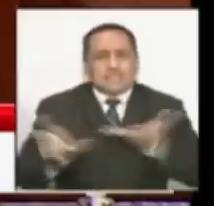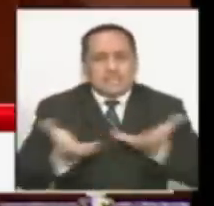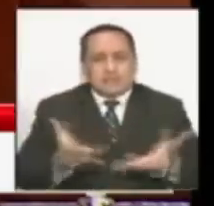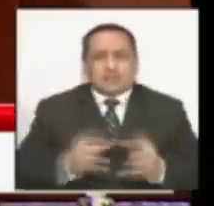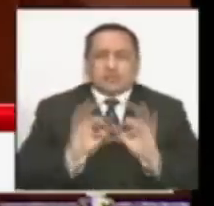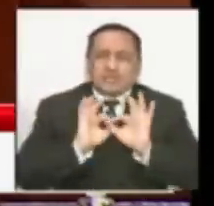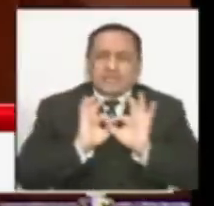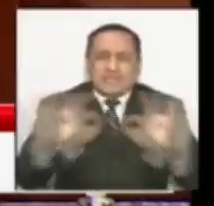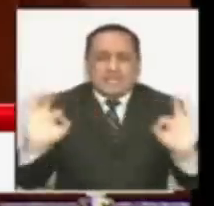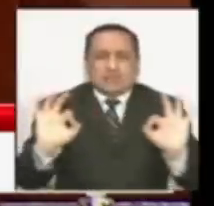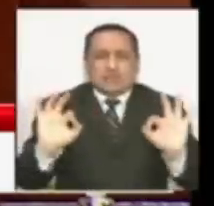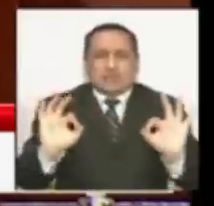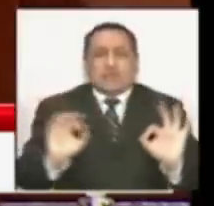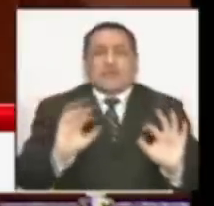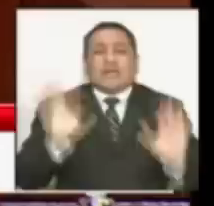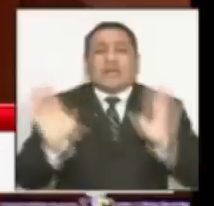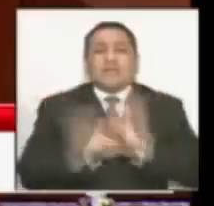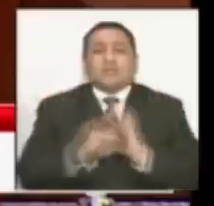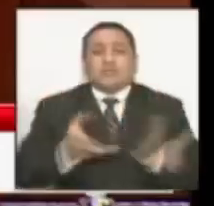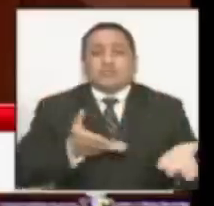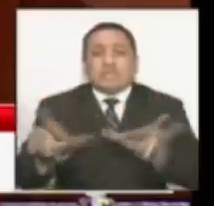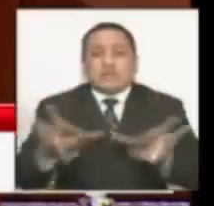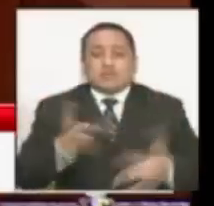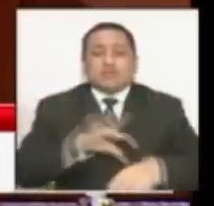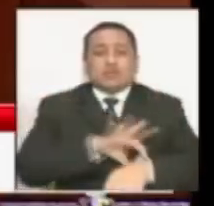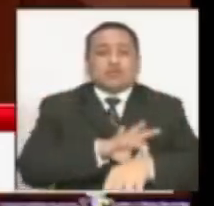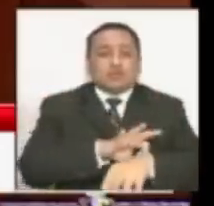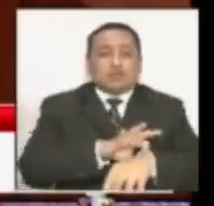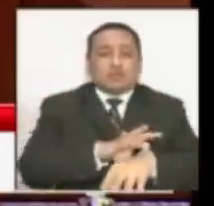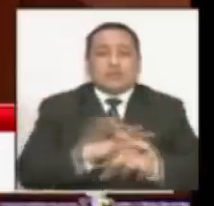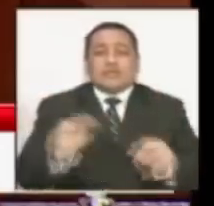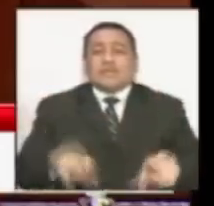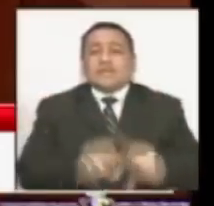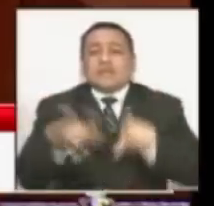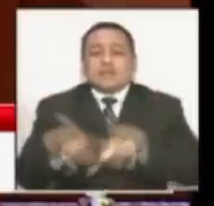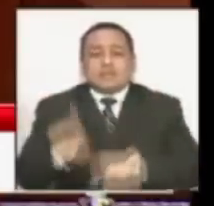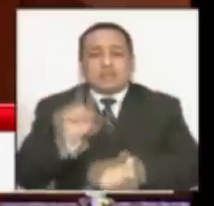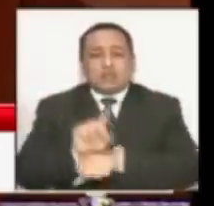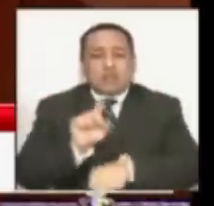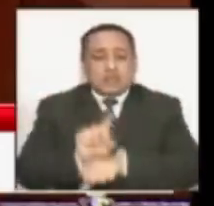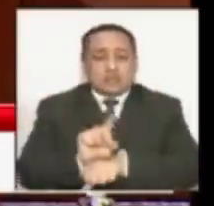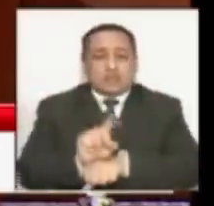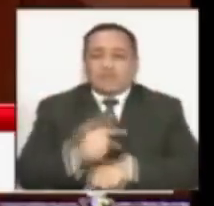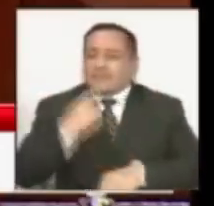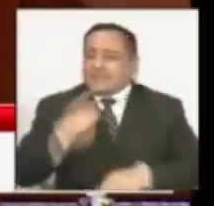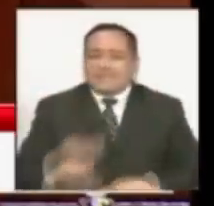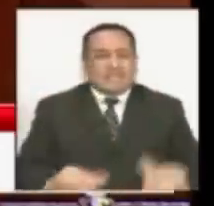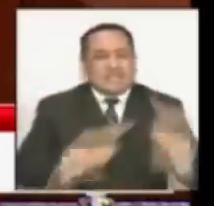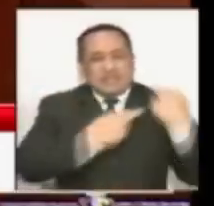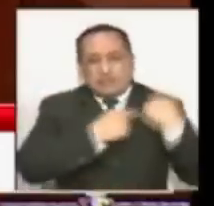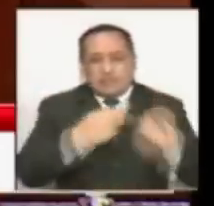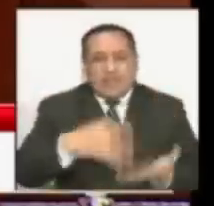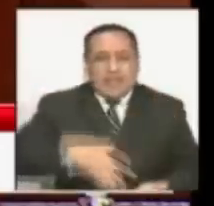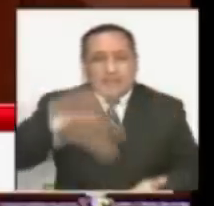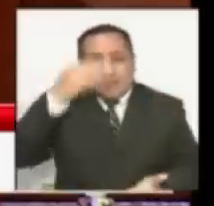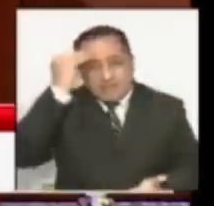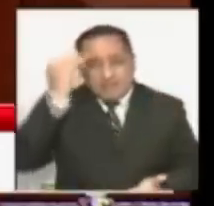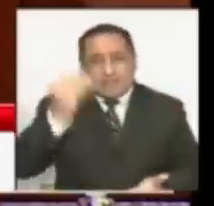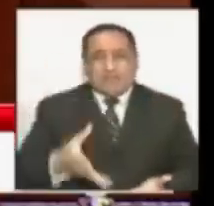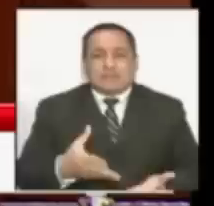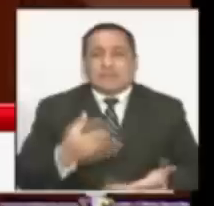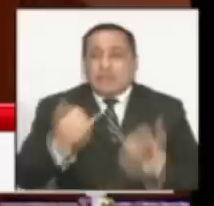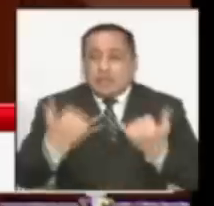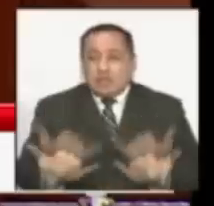de calidad, sobre todo servicios de salud y de educación. Debemos aprender de las lecciones